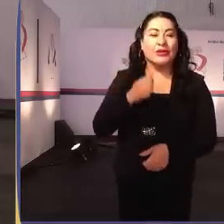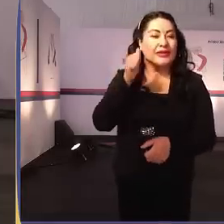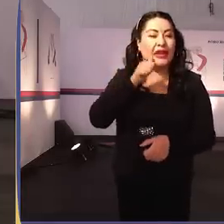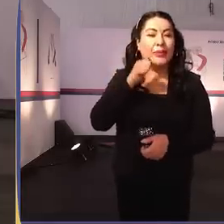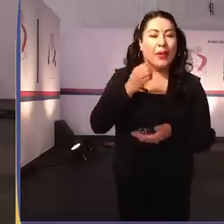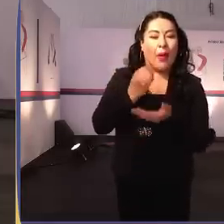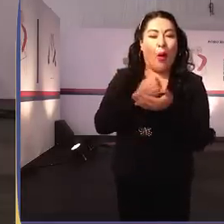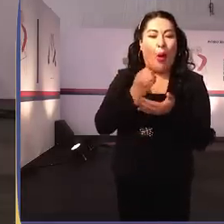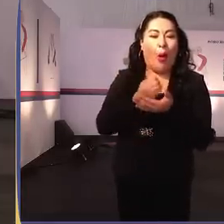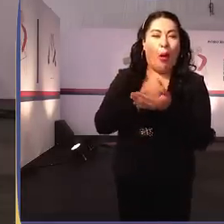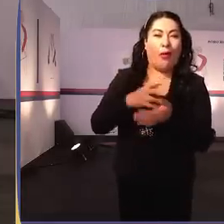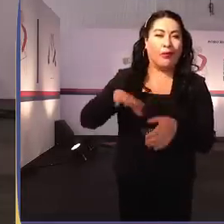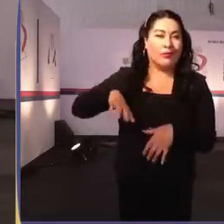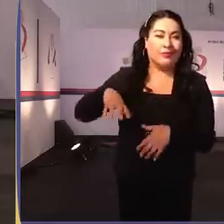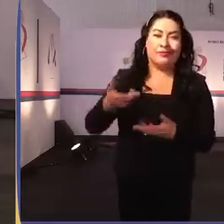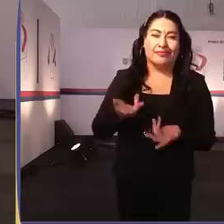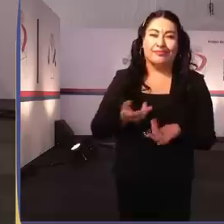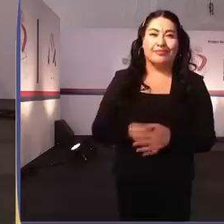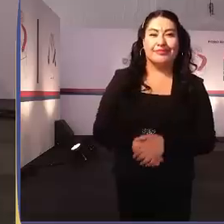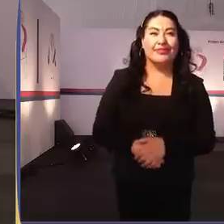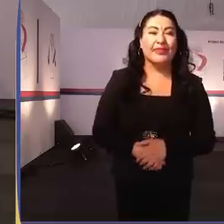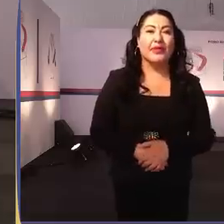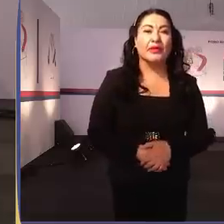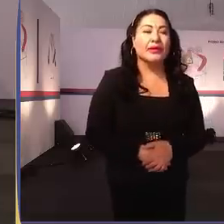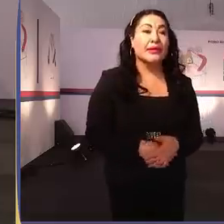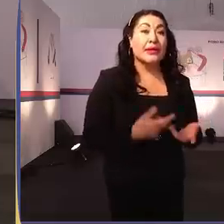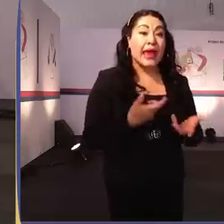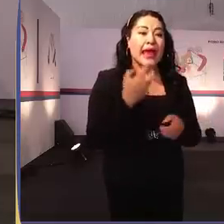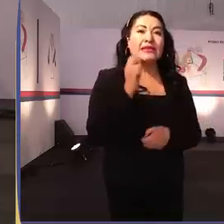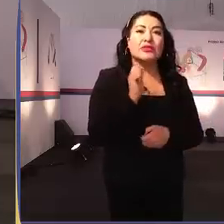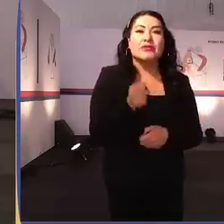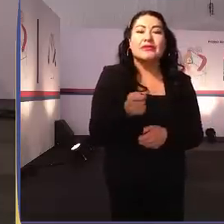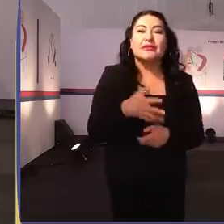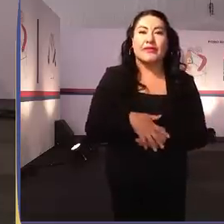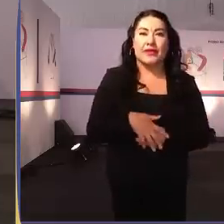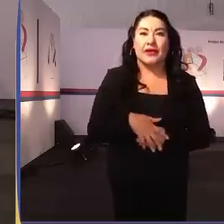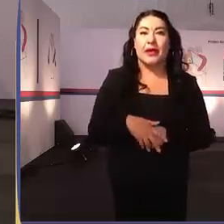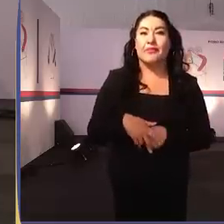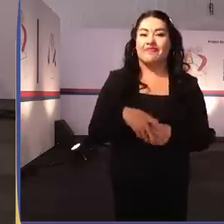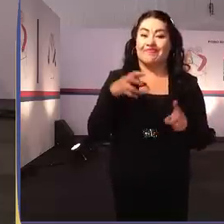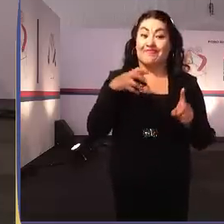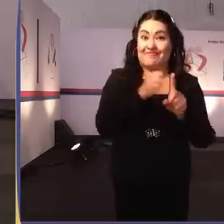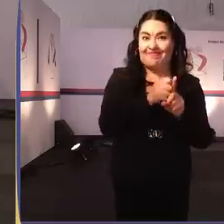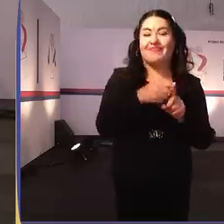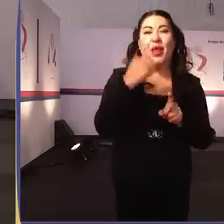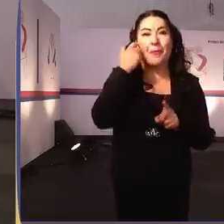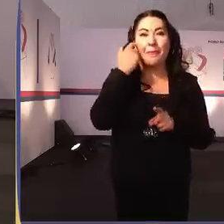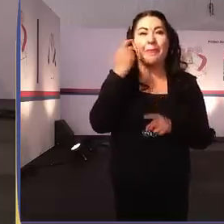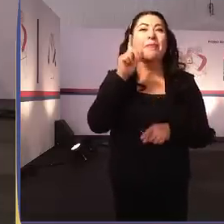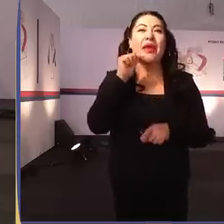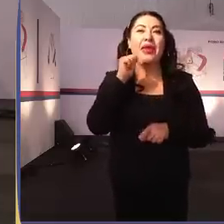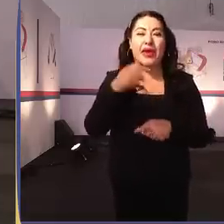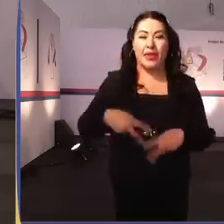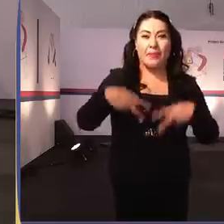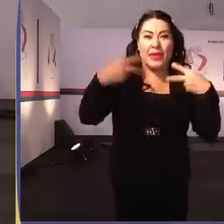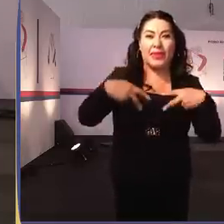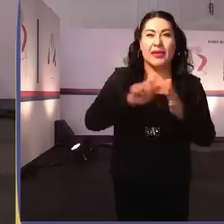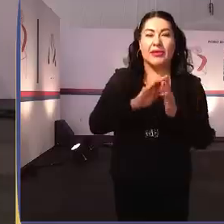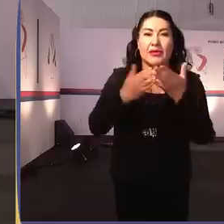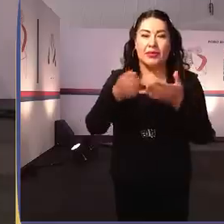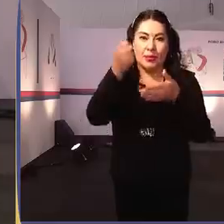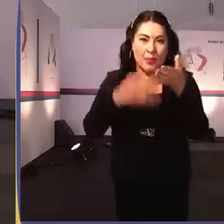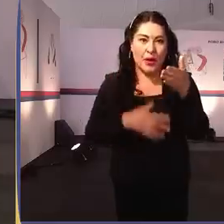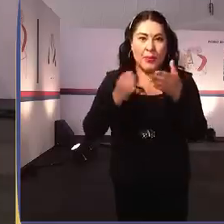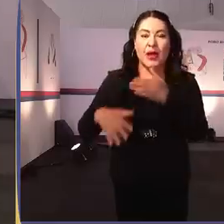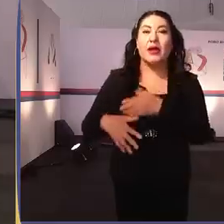oro por aquí, ¿o qué? Y entonces ese es el sentido de la venta nocturna. Tengo que decirles que los números de esta feria